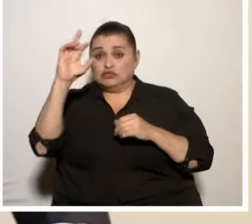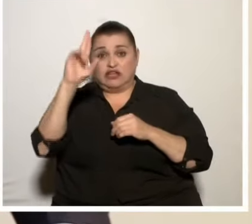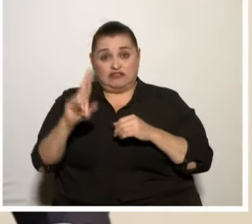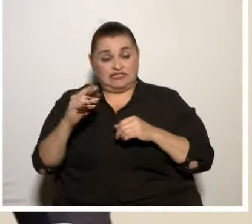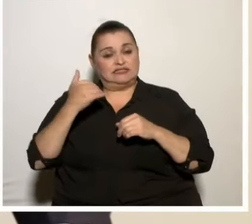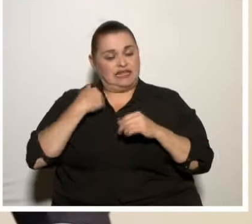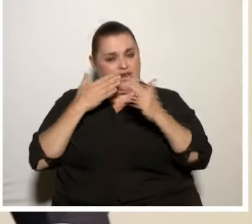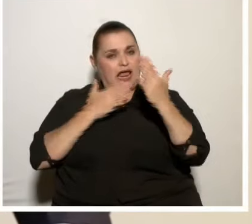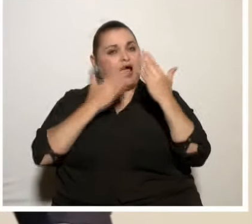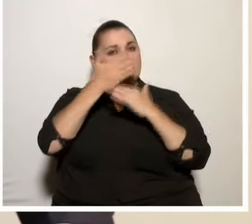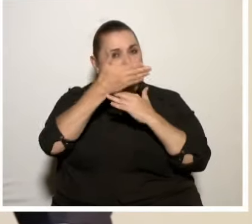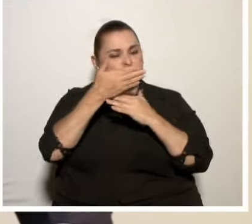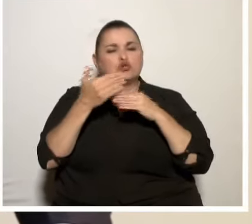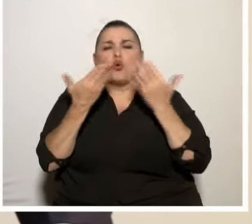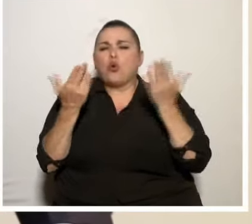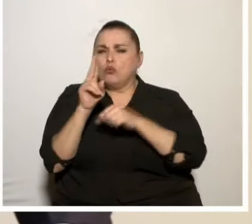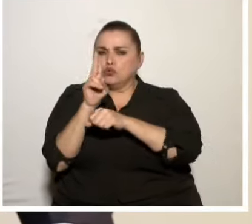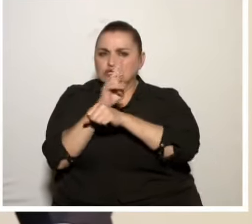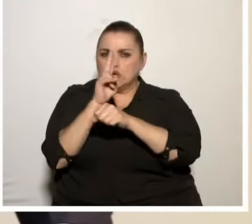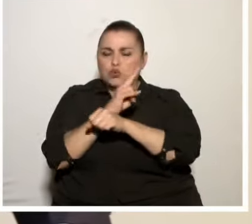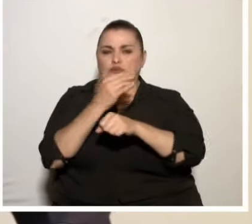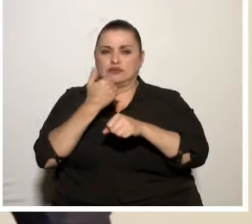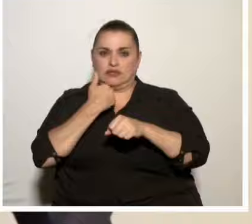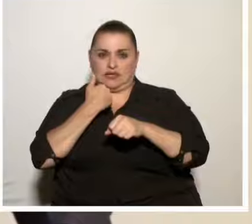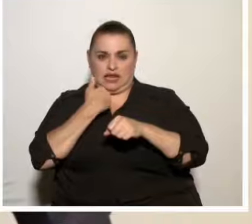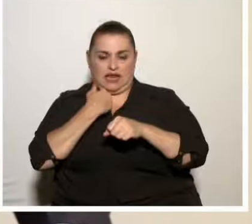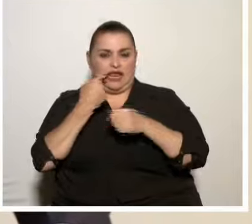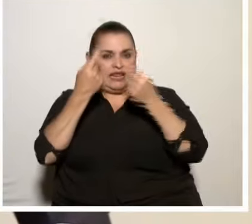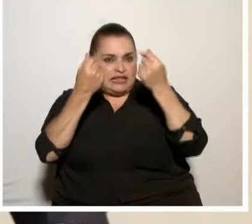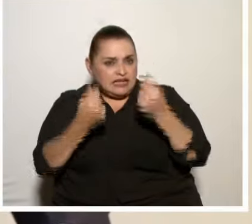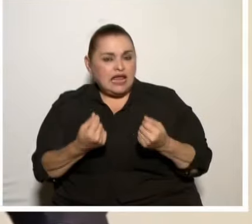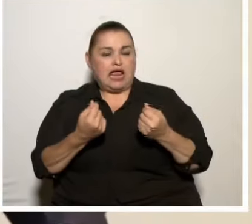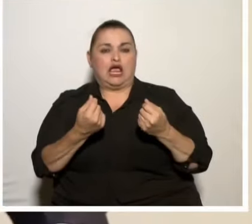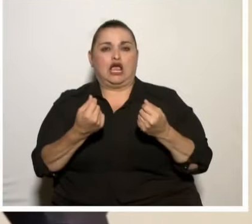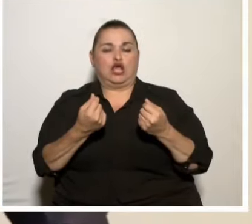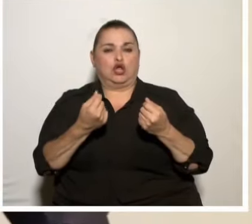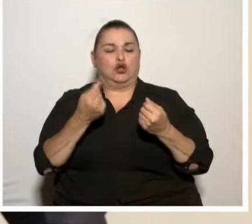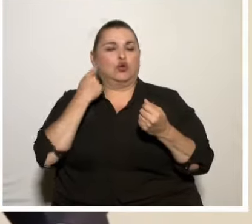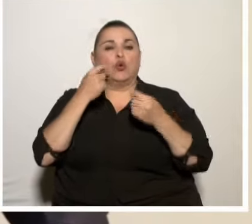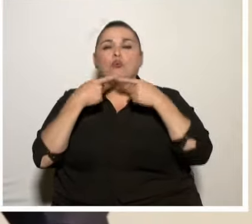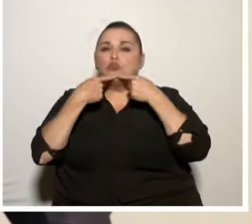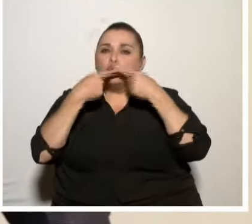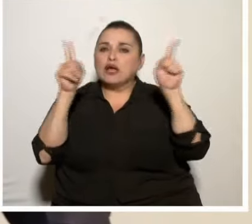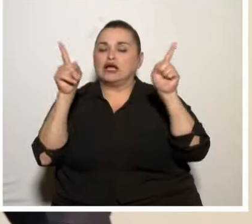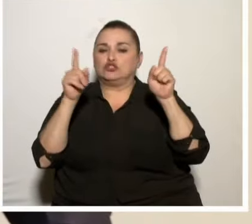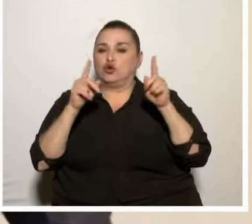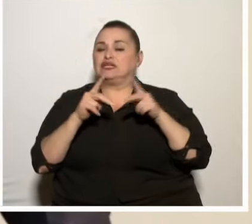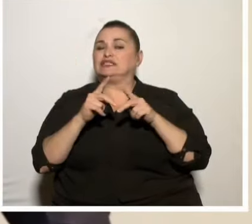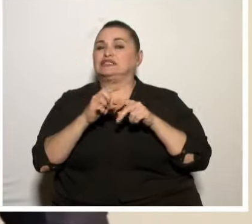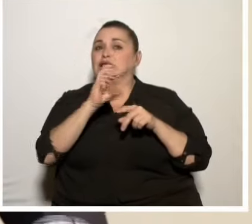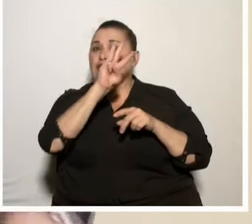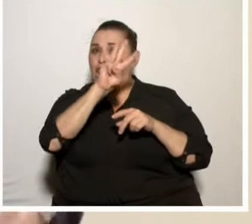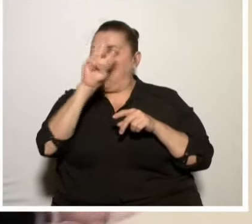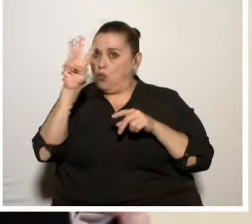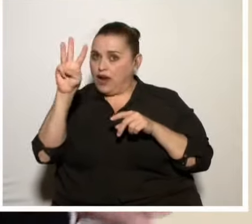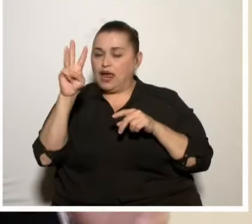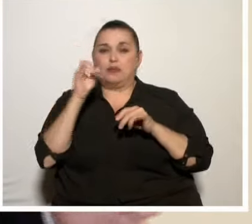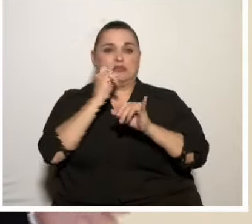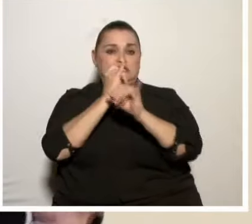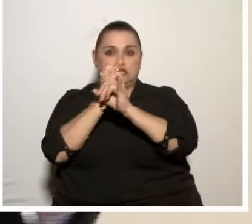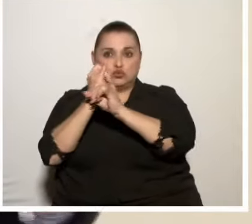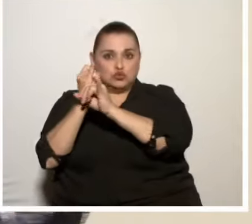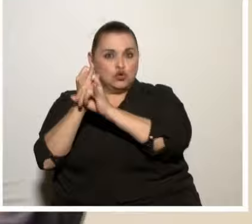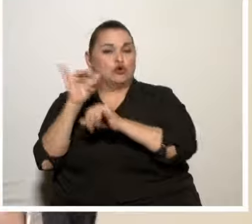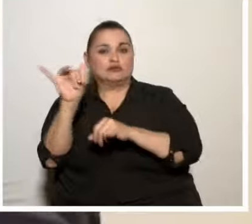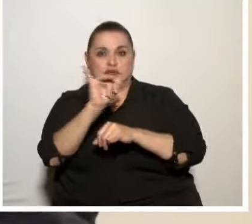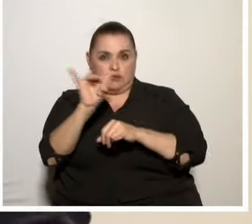tengan acceso a cómo se utiliza el dinero de los costarricenses mediante publicaciones en las mismas páginas web de las instituciones. Y, por